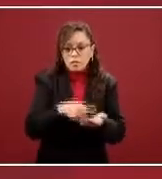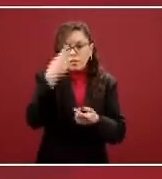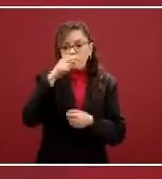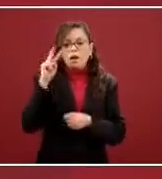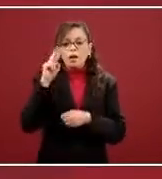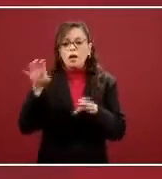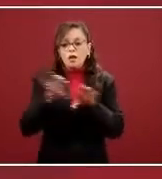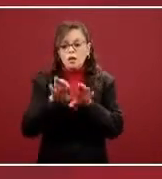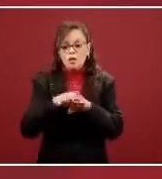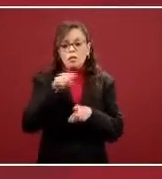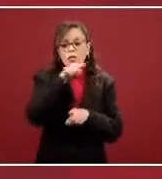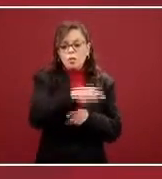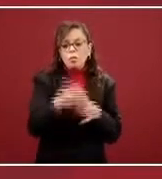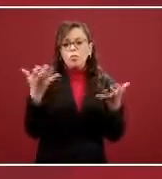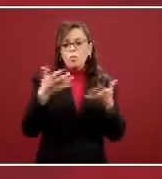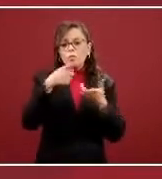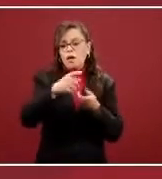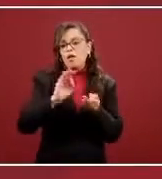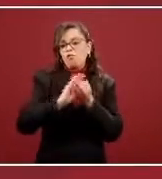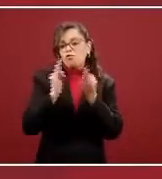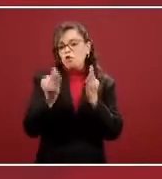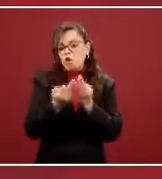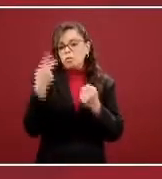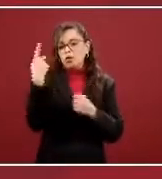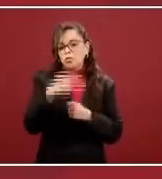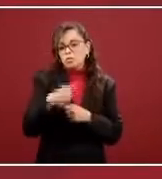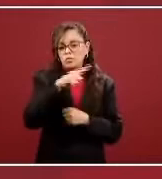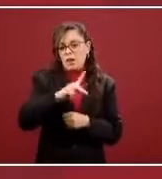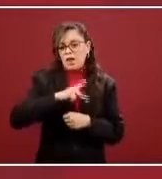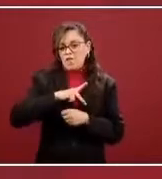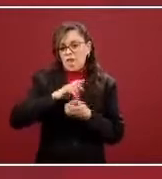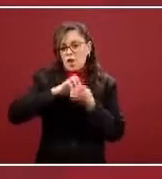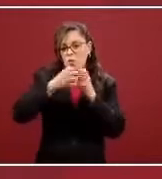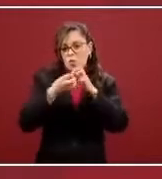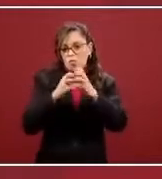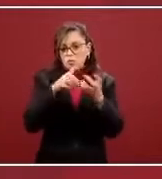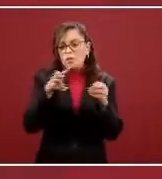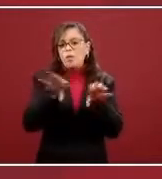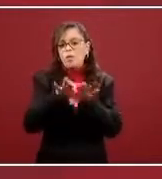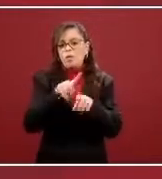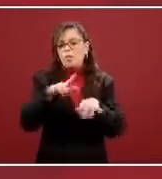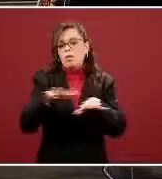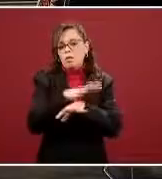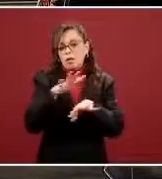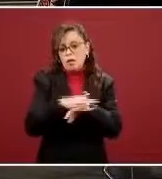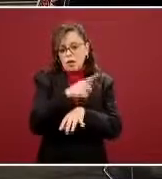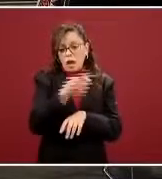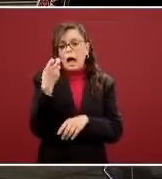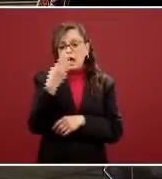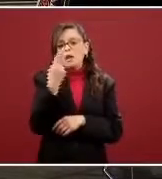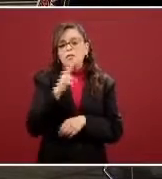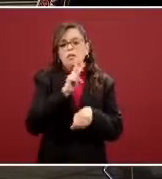está moviendo el virus, el sistema de vigilancia cambia a un modelo Centinela. Pero